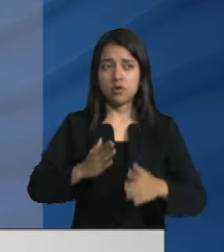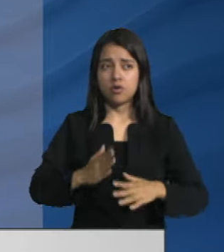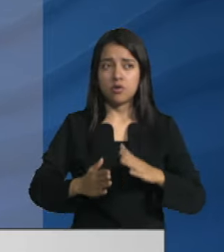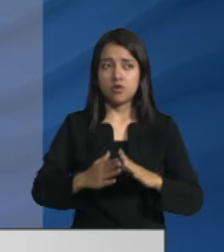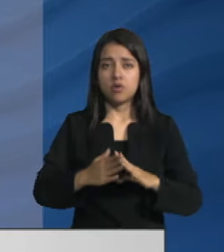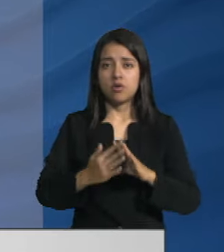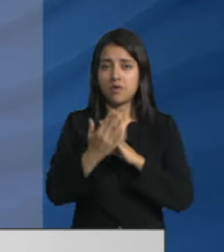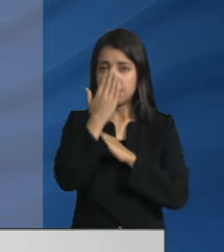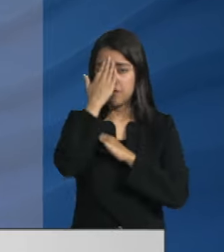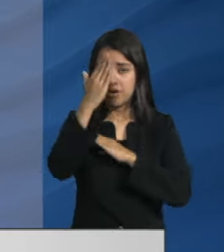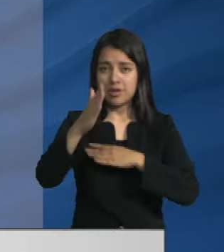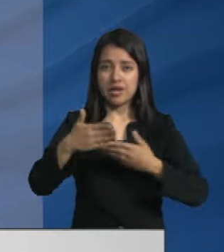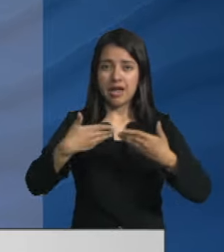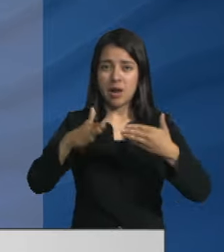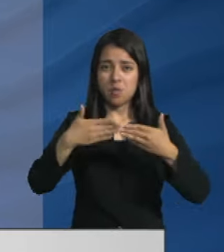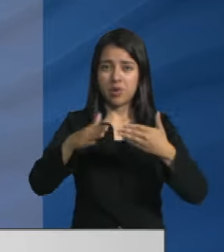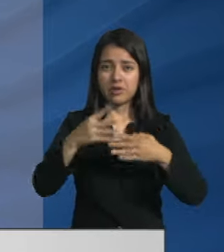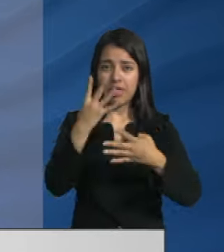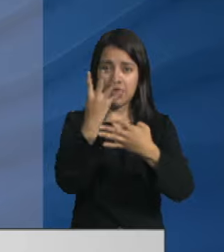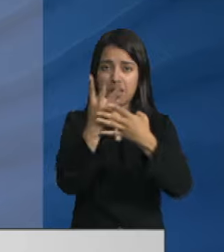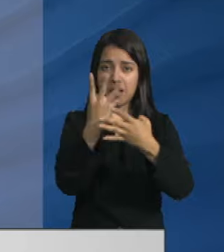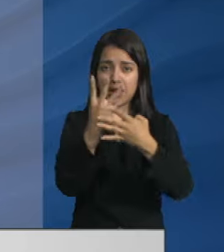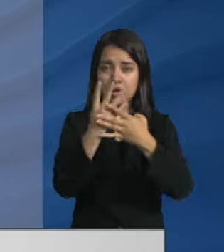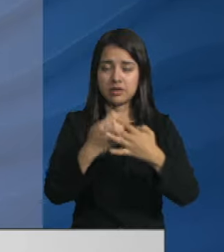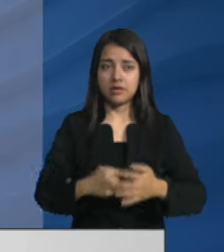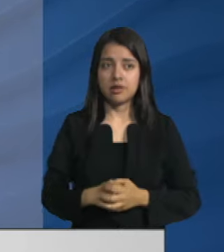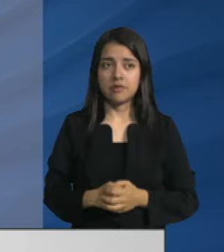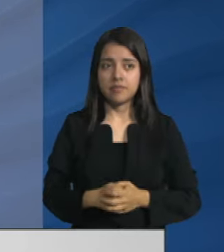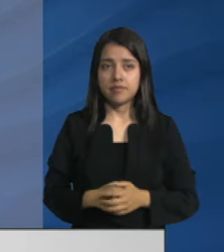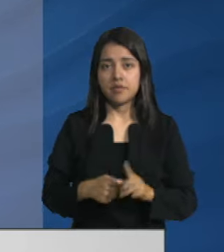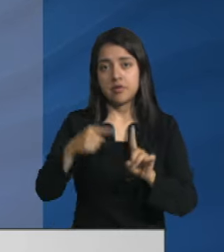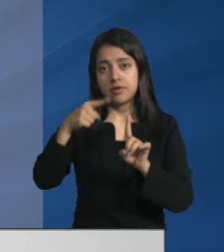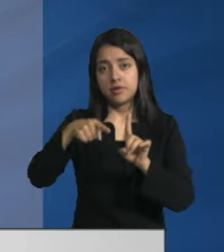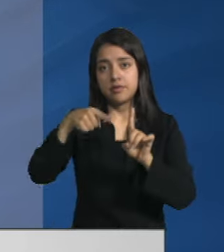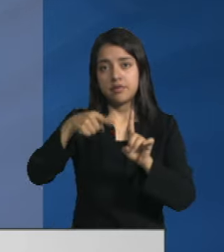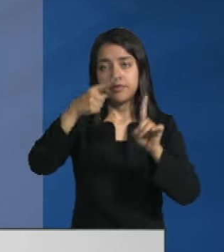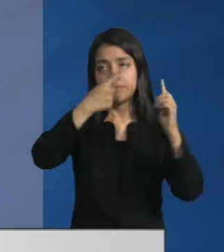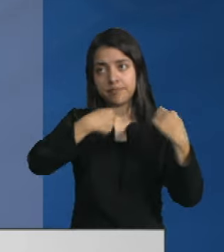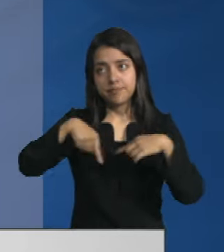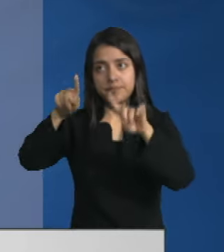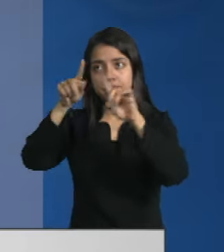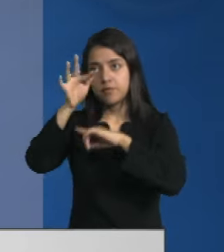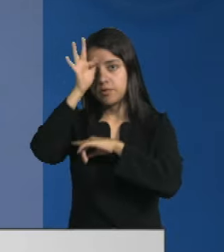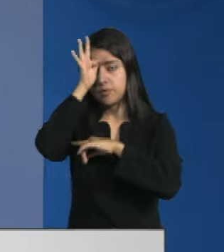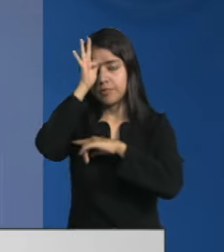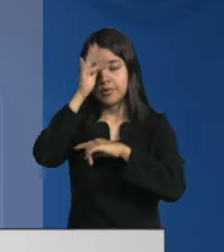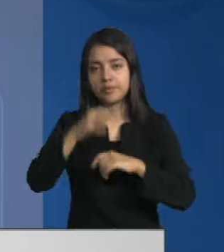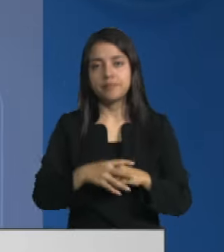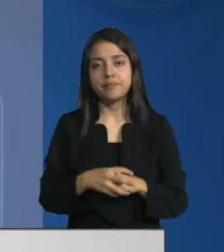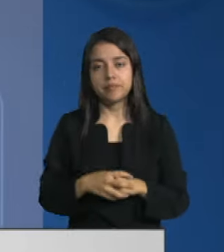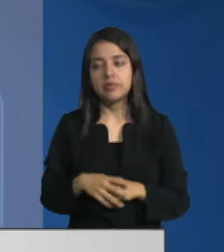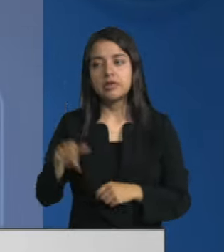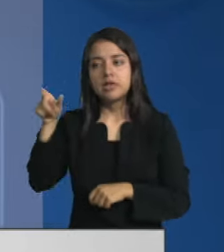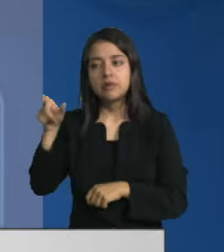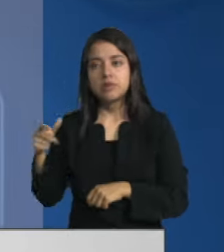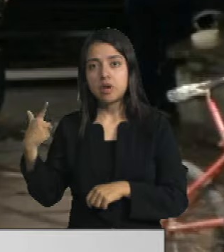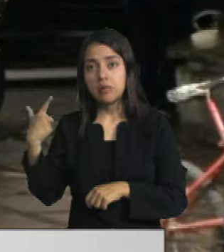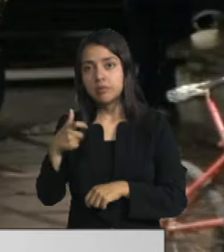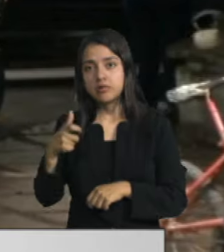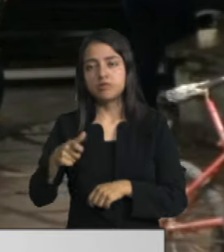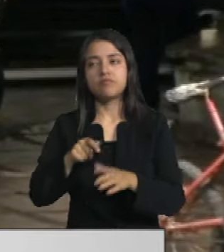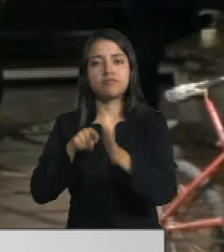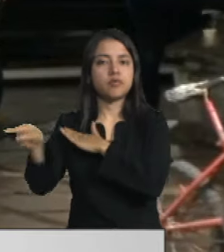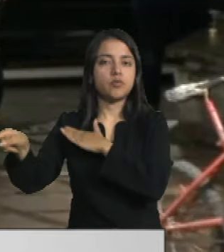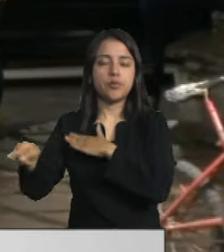se dieron a la huida y el obrero fue remitido a un centro asistencial cercano, en donde se